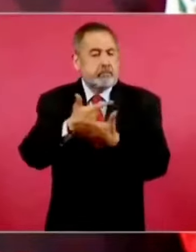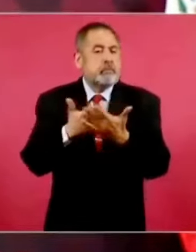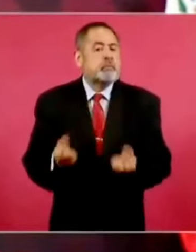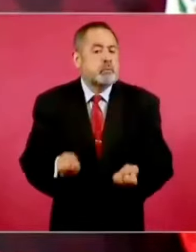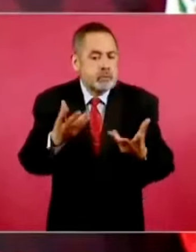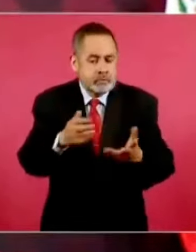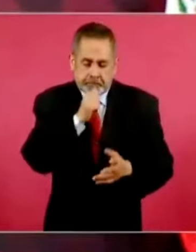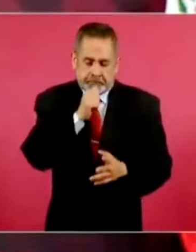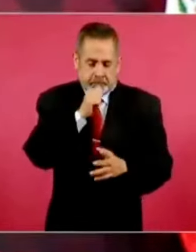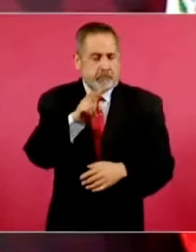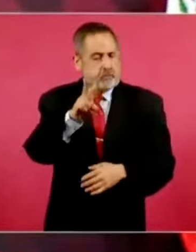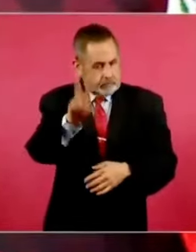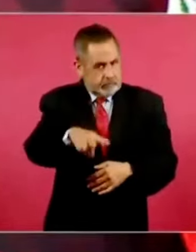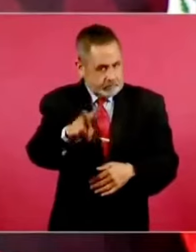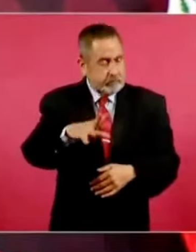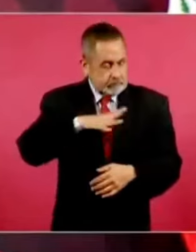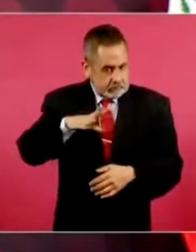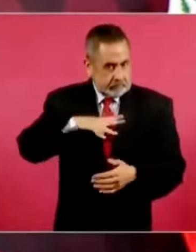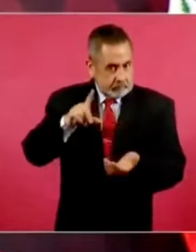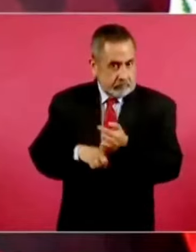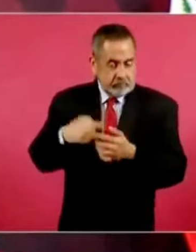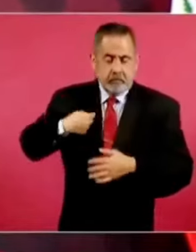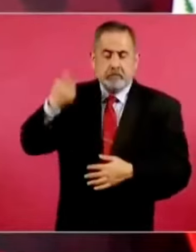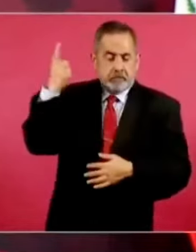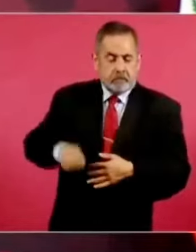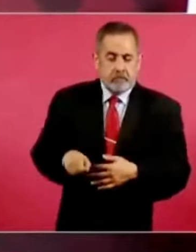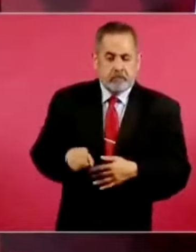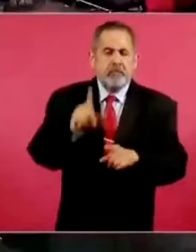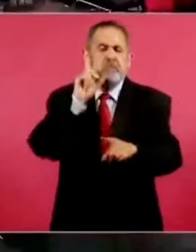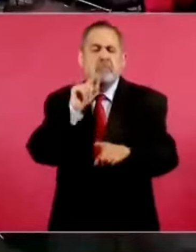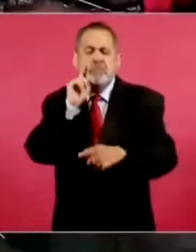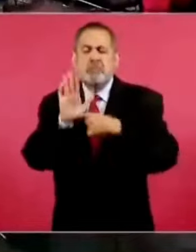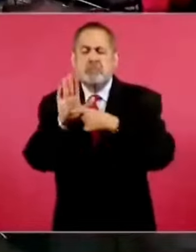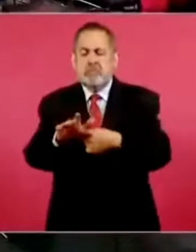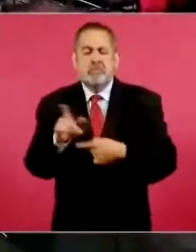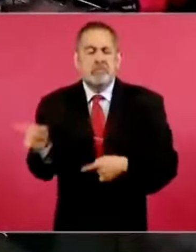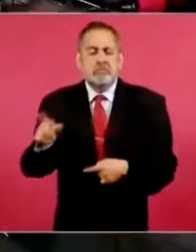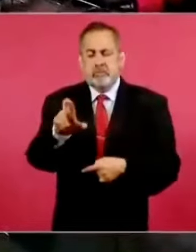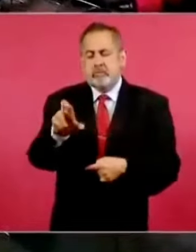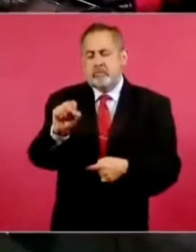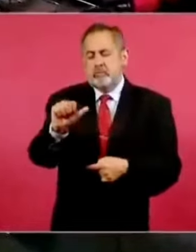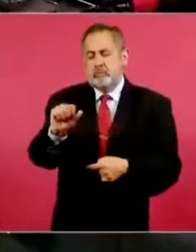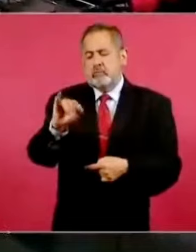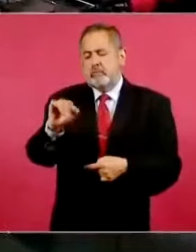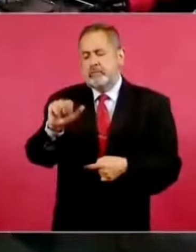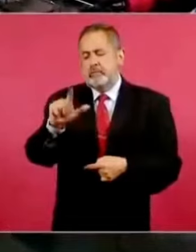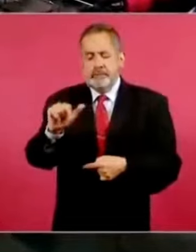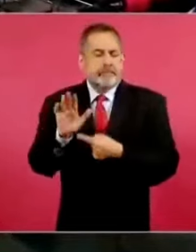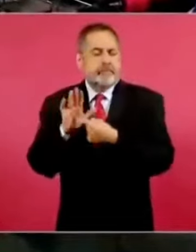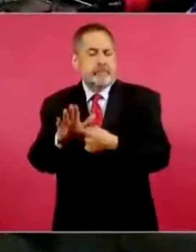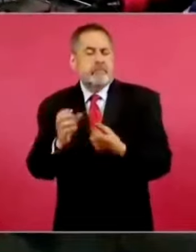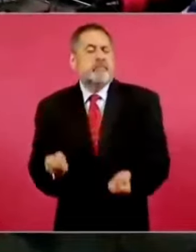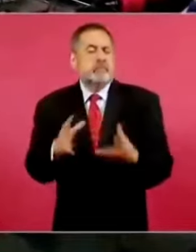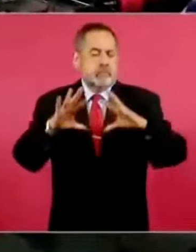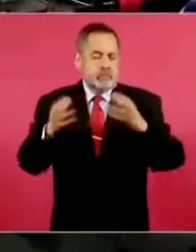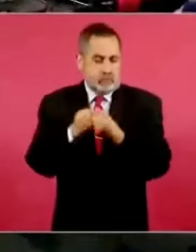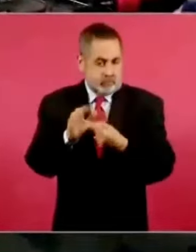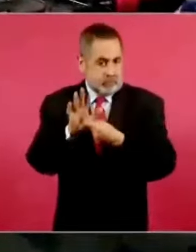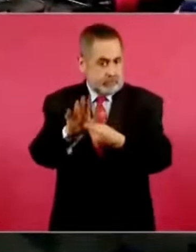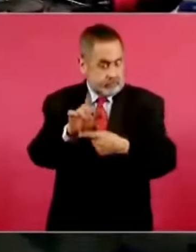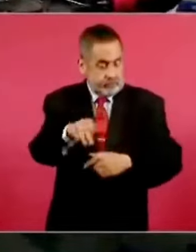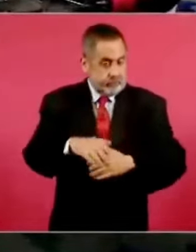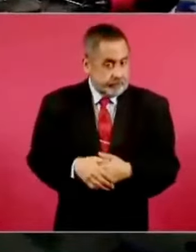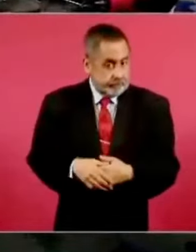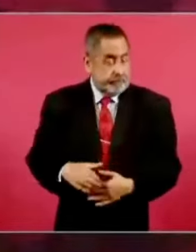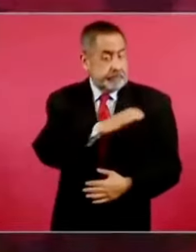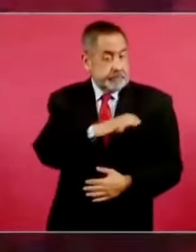dato, pero sí la instrucción. Sí, mañana Rosa Isela les puede decir cuántos. Los